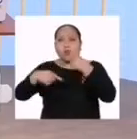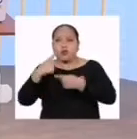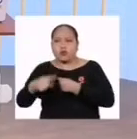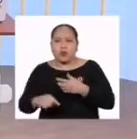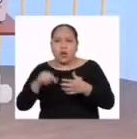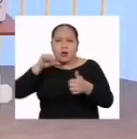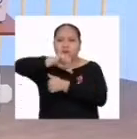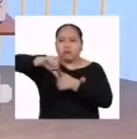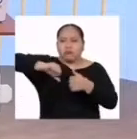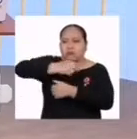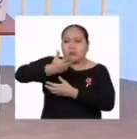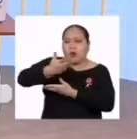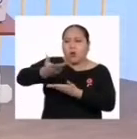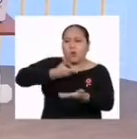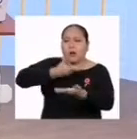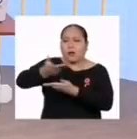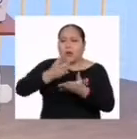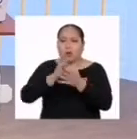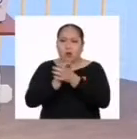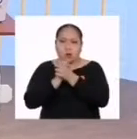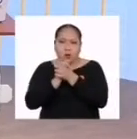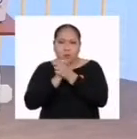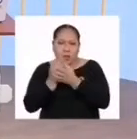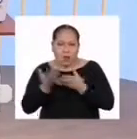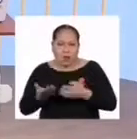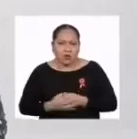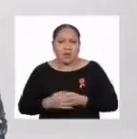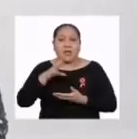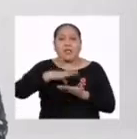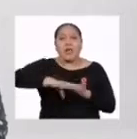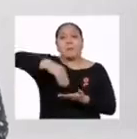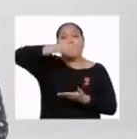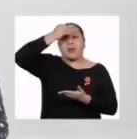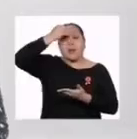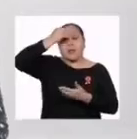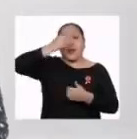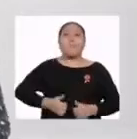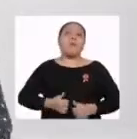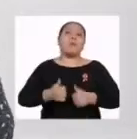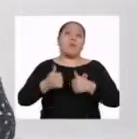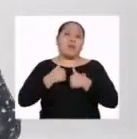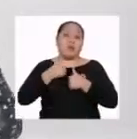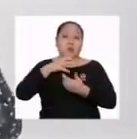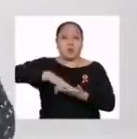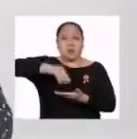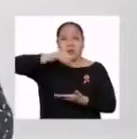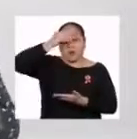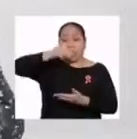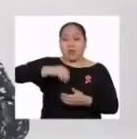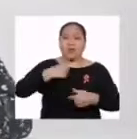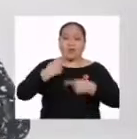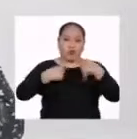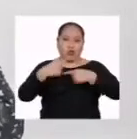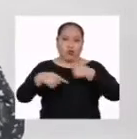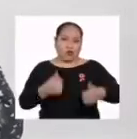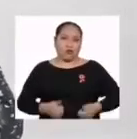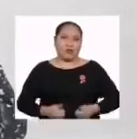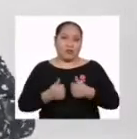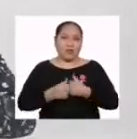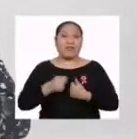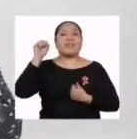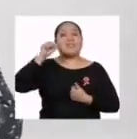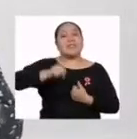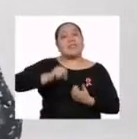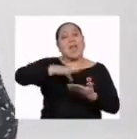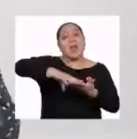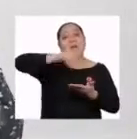nuestros compañeros, aprendemos en nuestra práctica diaria. Muy bien. El aprendizaje de los valores,